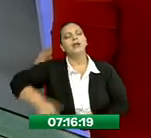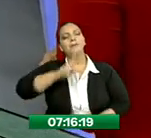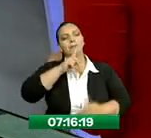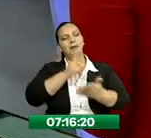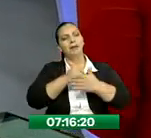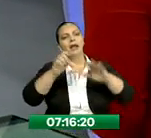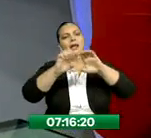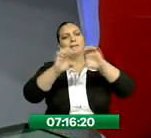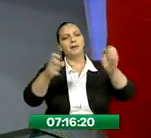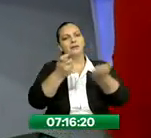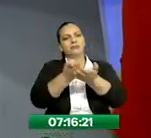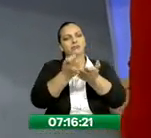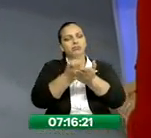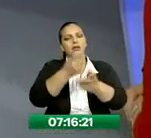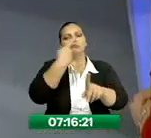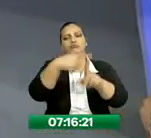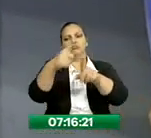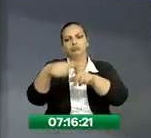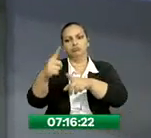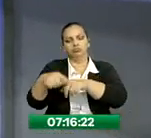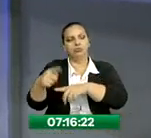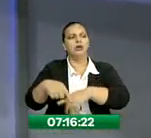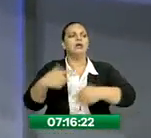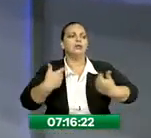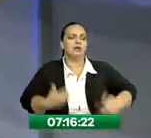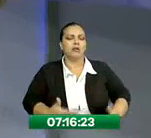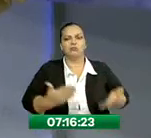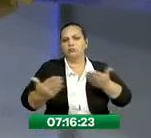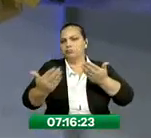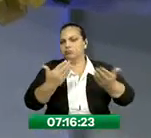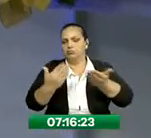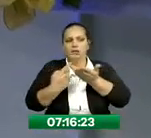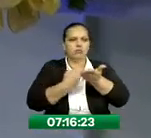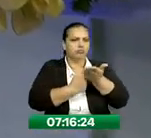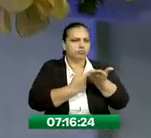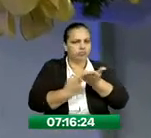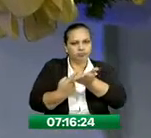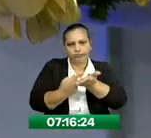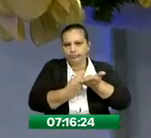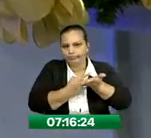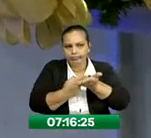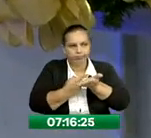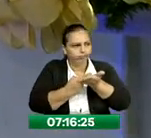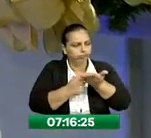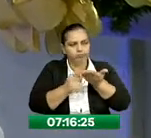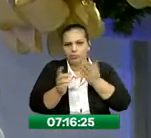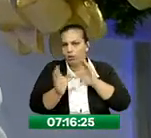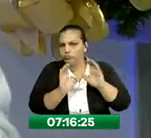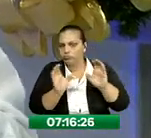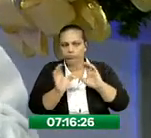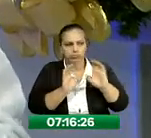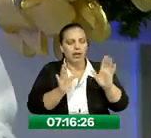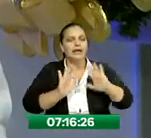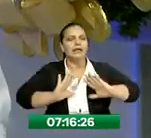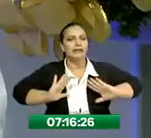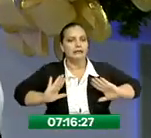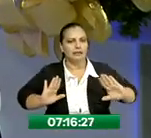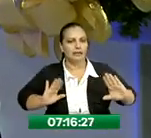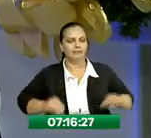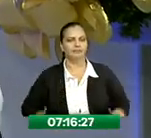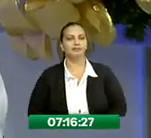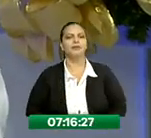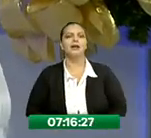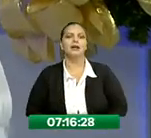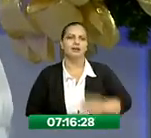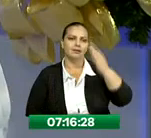concretar este anhelo del sector y, por qué no decirlo, del gobierno y de la ciudadanía. Hoy la provisión de energía